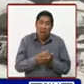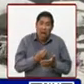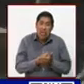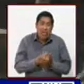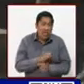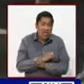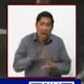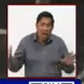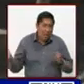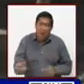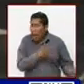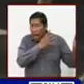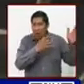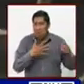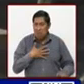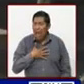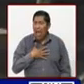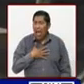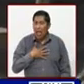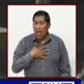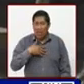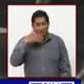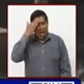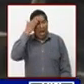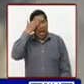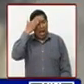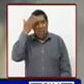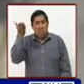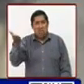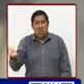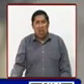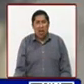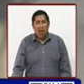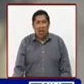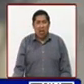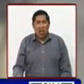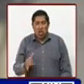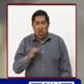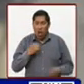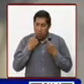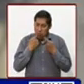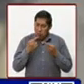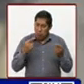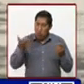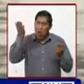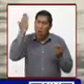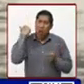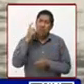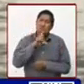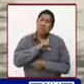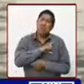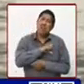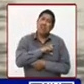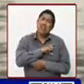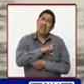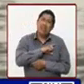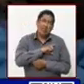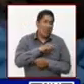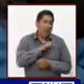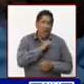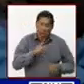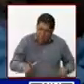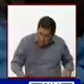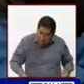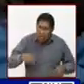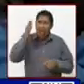sin nada. Eso sabían, sabían, porque yo he ido a declarar a la FELCB, a la SLIM, todos sabían